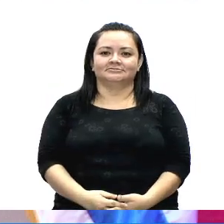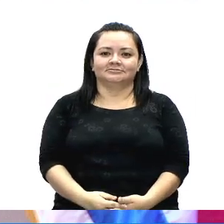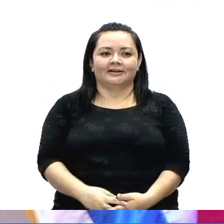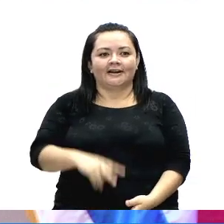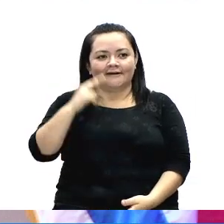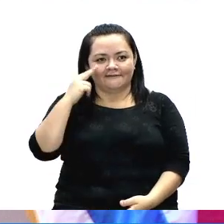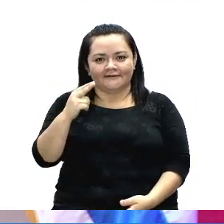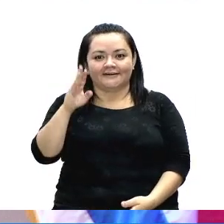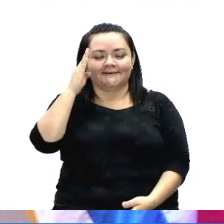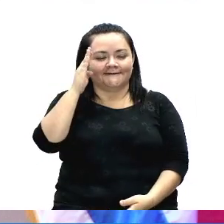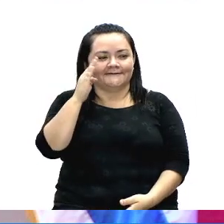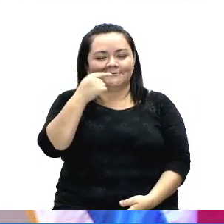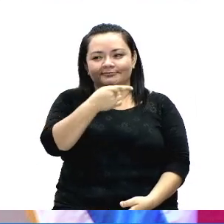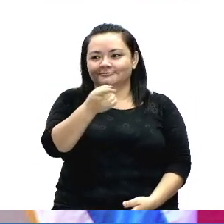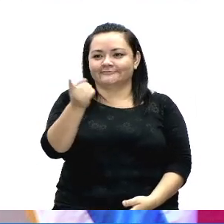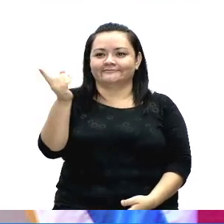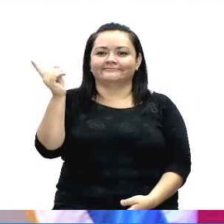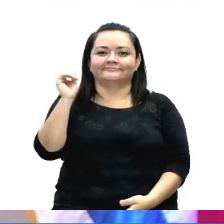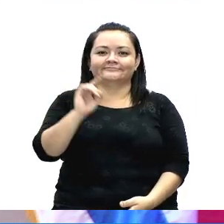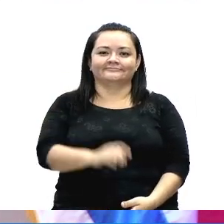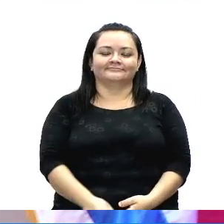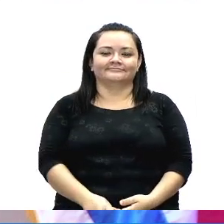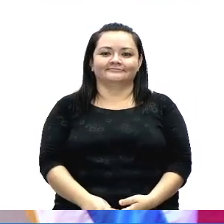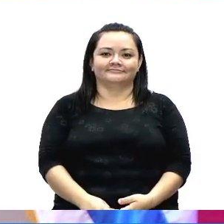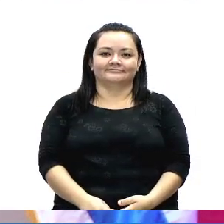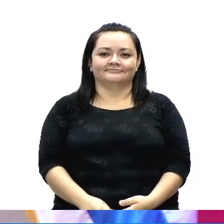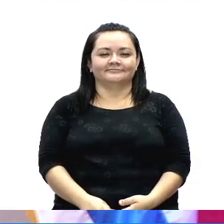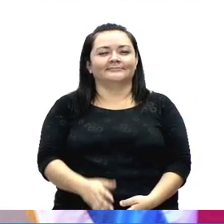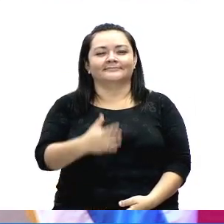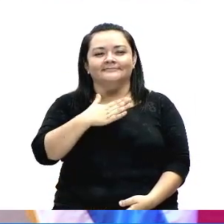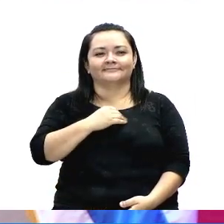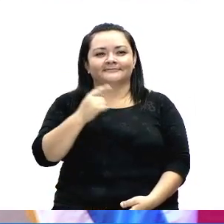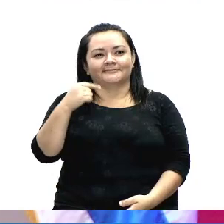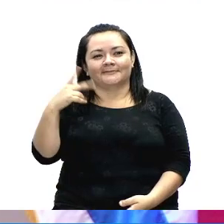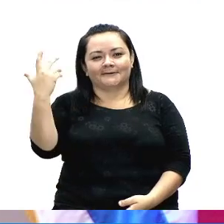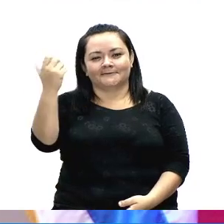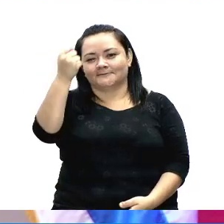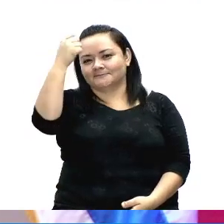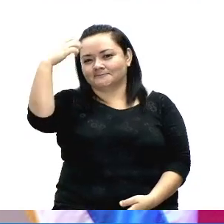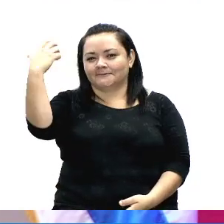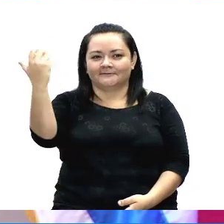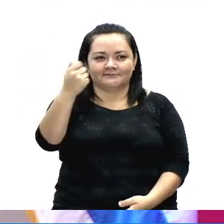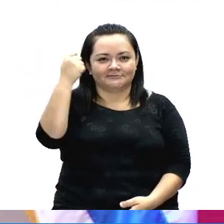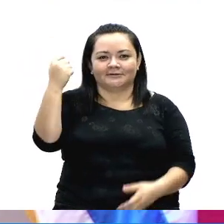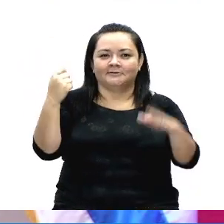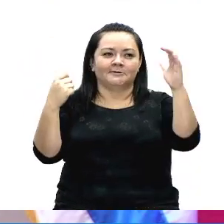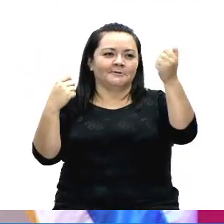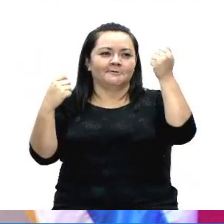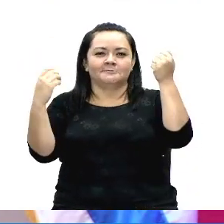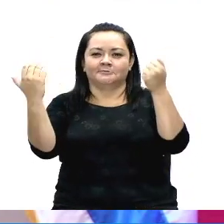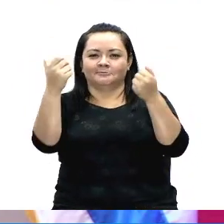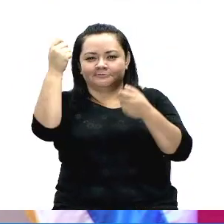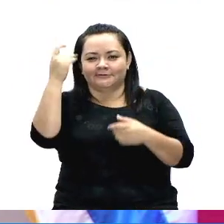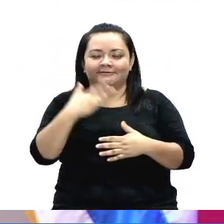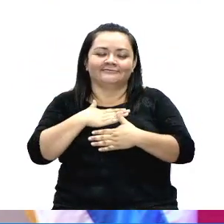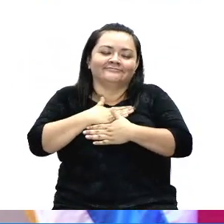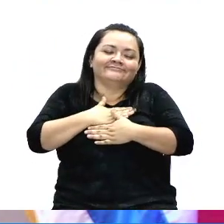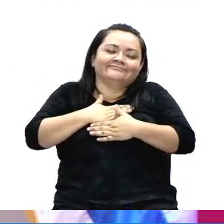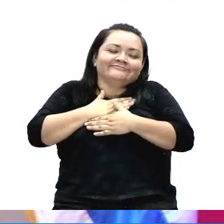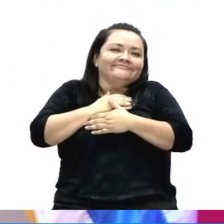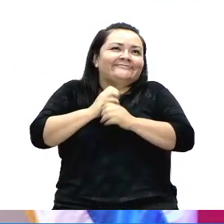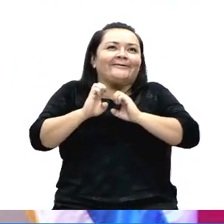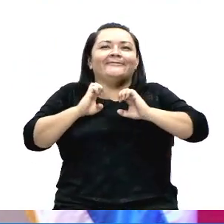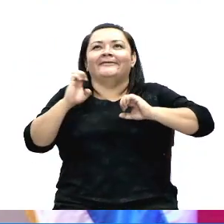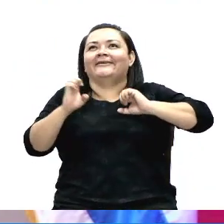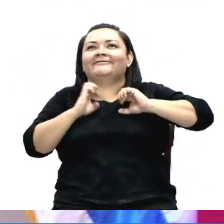ver las redes sociales de muchos de ellos pero muchos que van triunfando y que van aquí y que van para adelante no se siente que